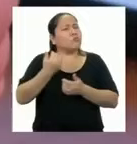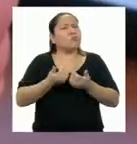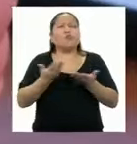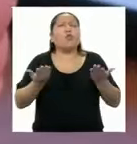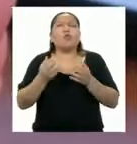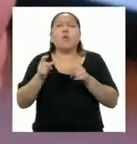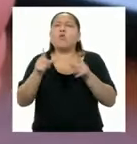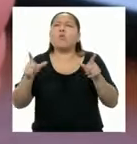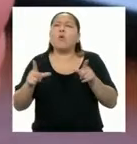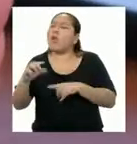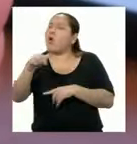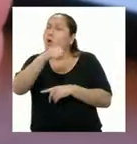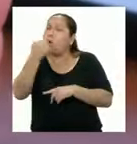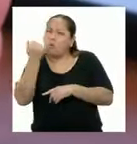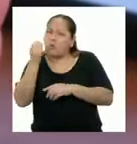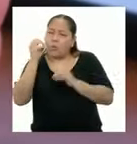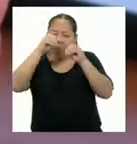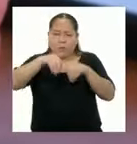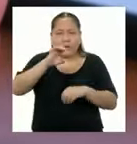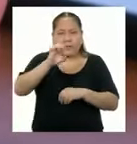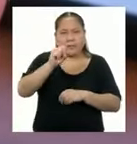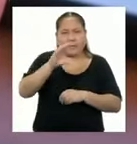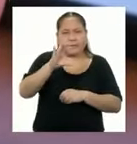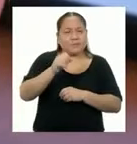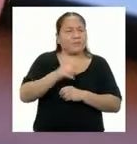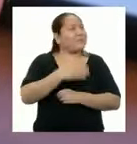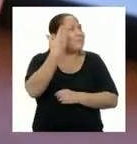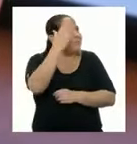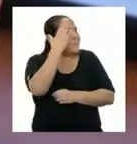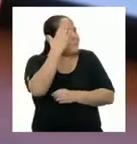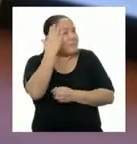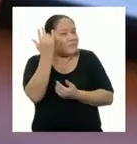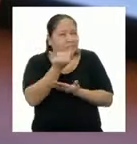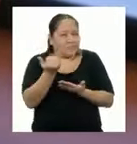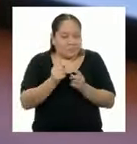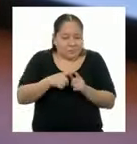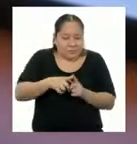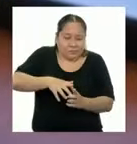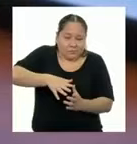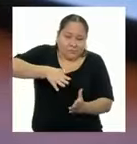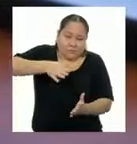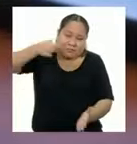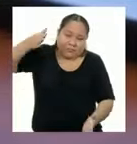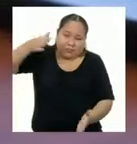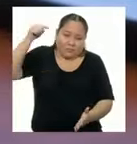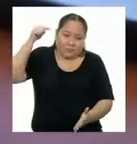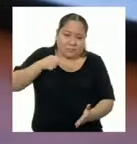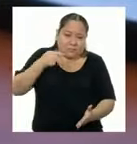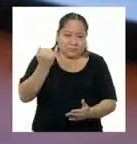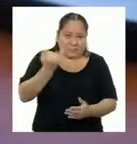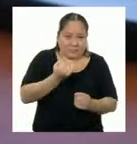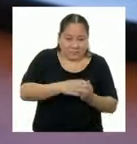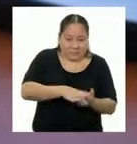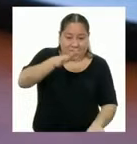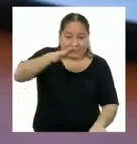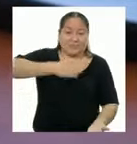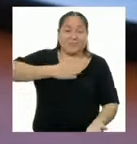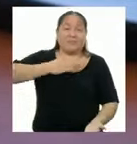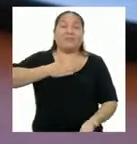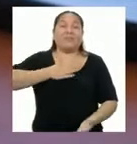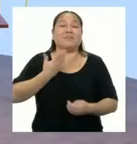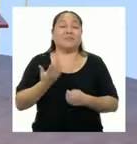escalas? Ya sé, en hacer un dibujo más grande que el dibujo grande que van a hacer de mí.